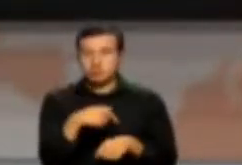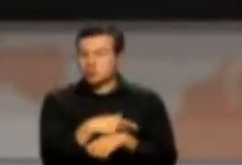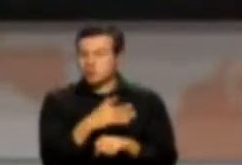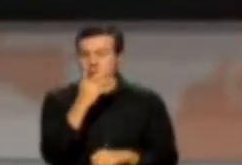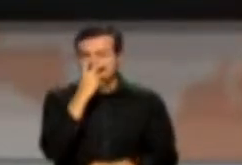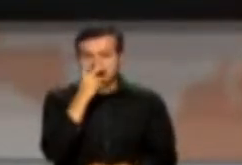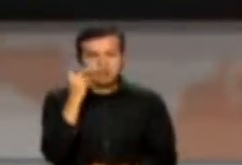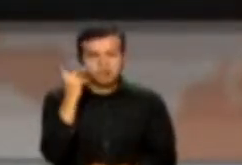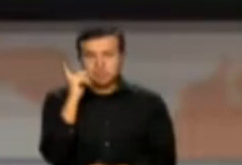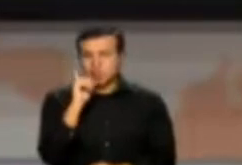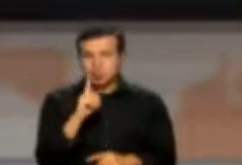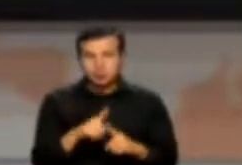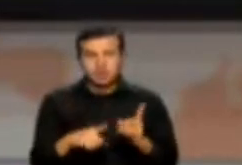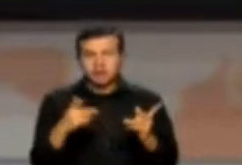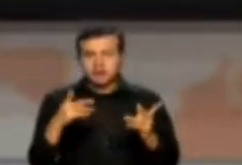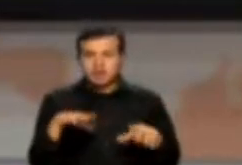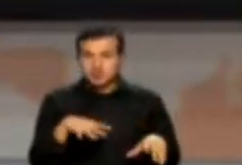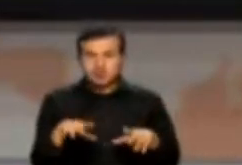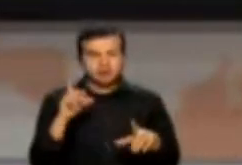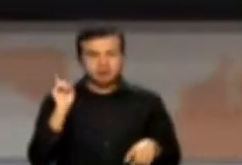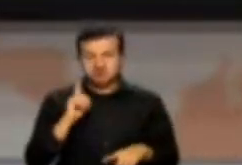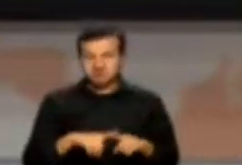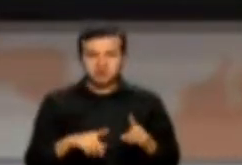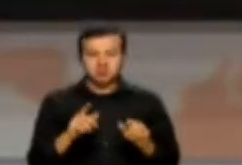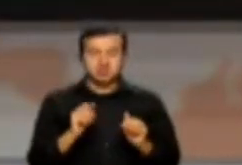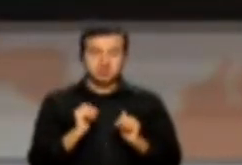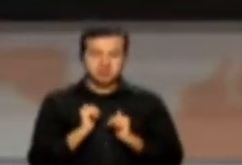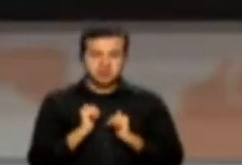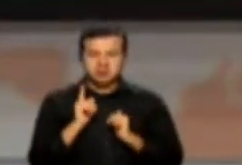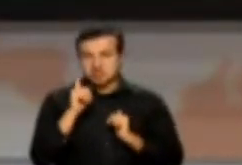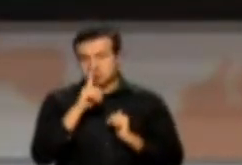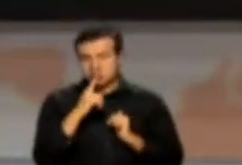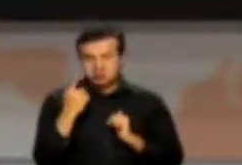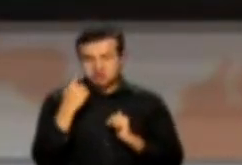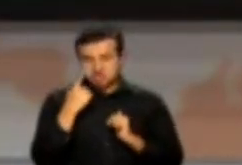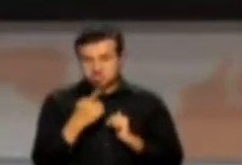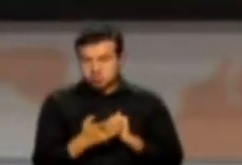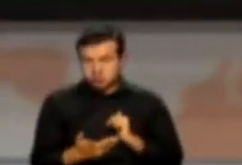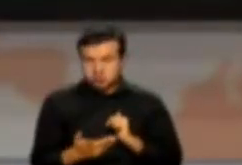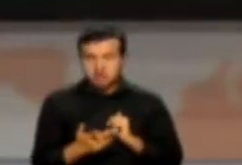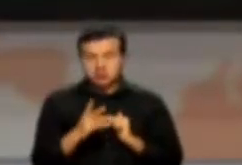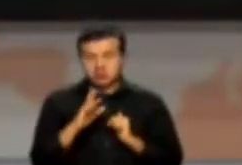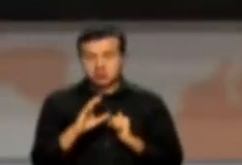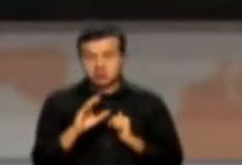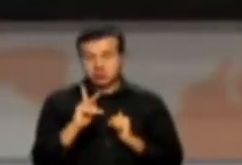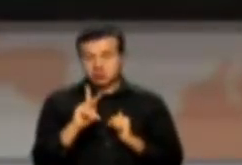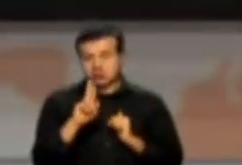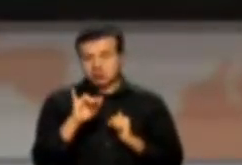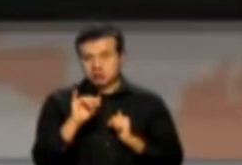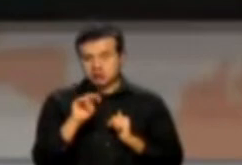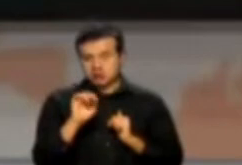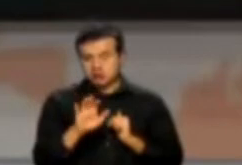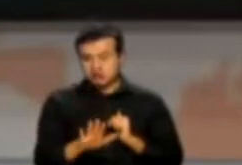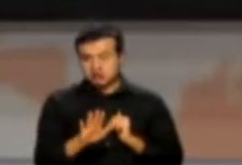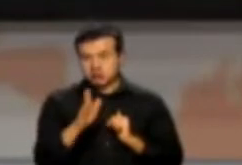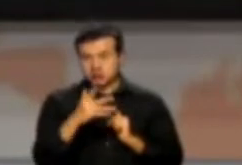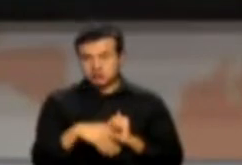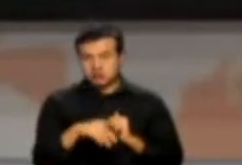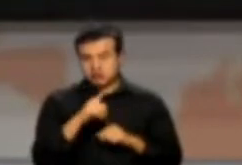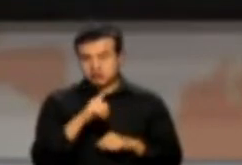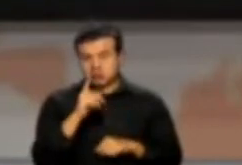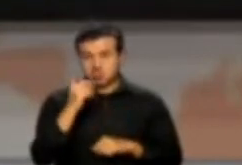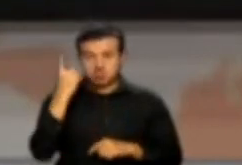a no poder hacer ninguna actividad básica por sí sola entonces karina en el